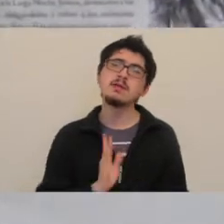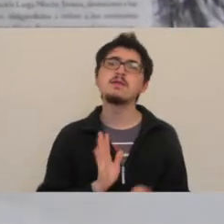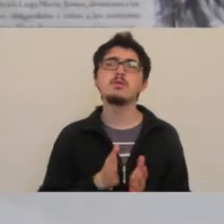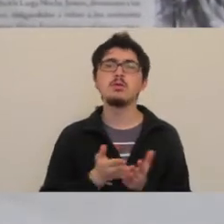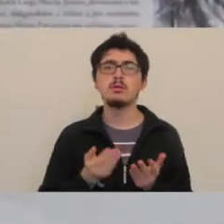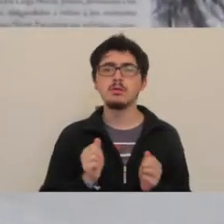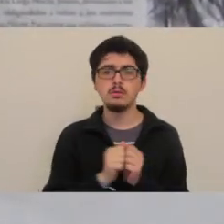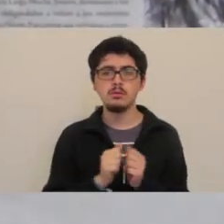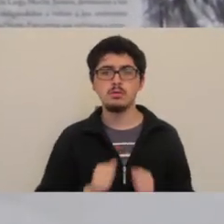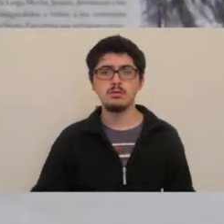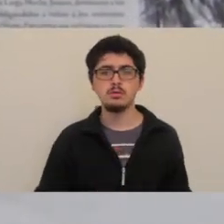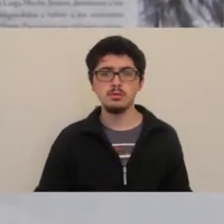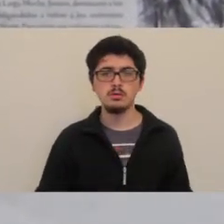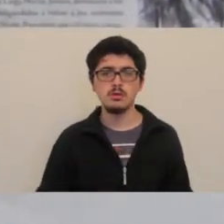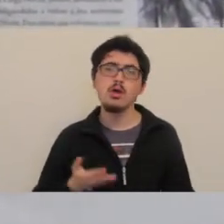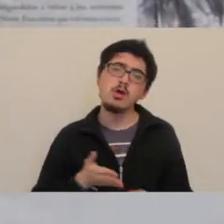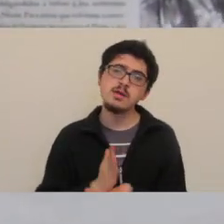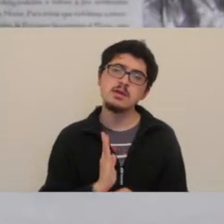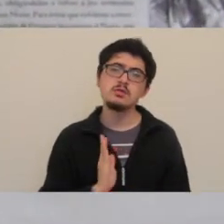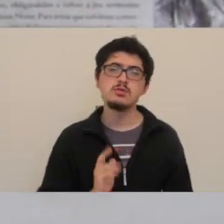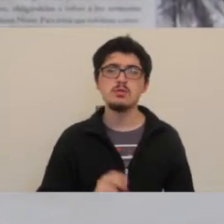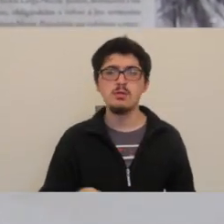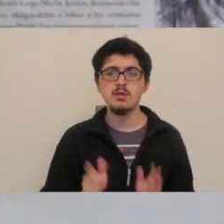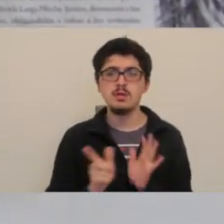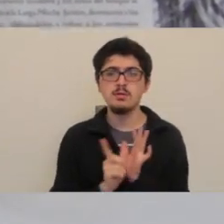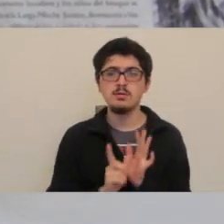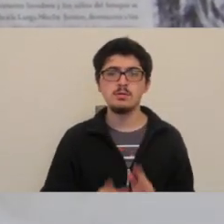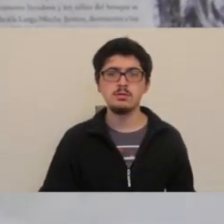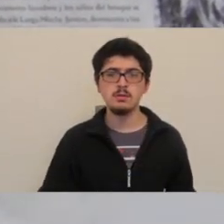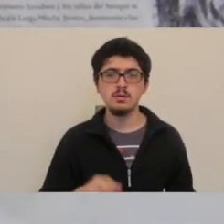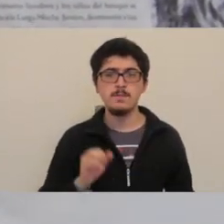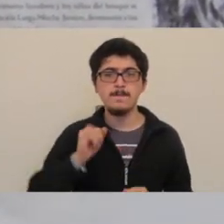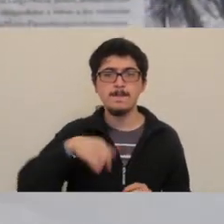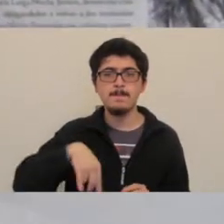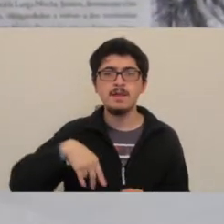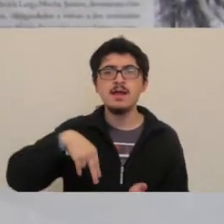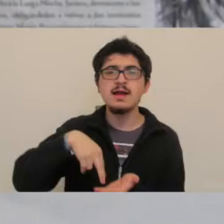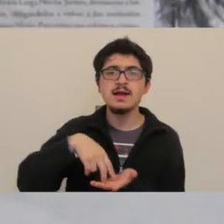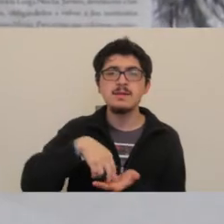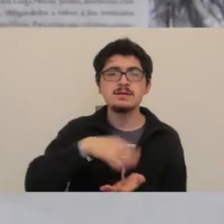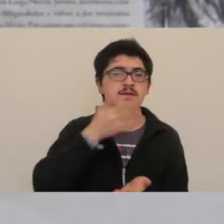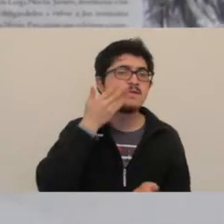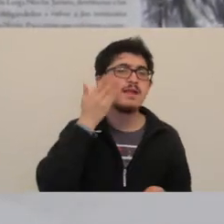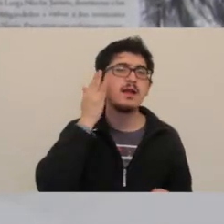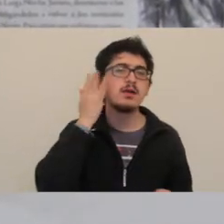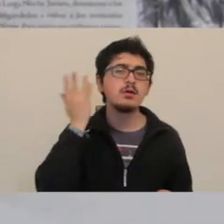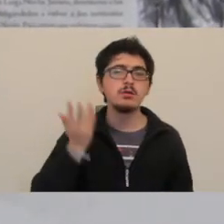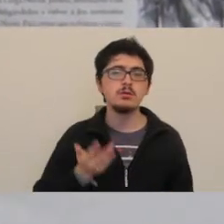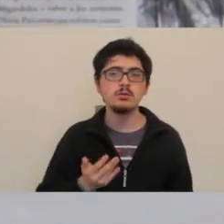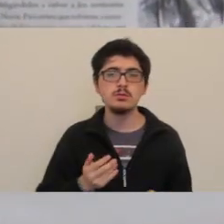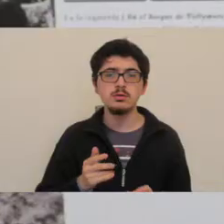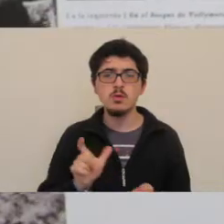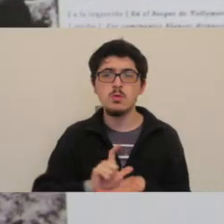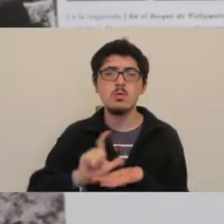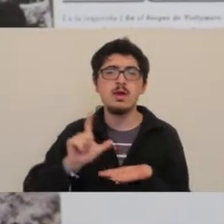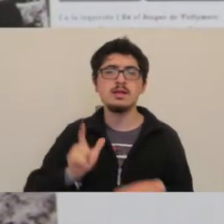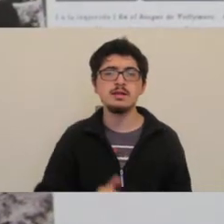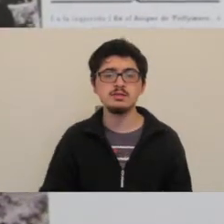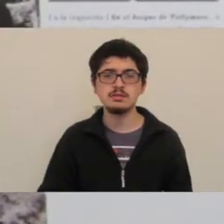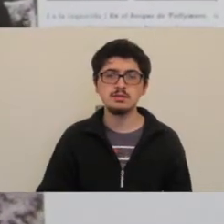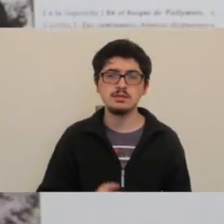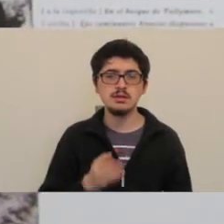con el comienzo de la serie, que es la incorporación de los caminantes blancos, las